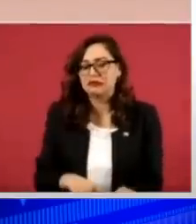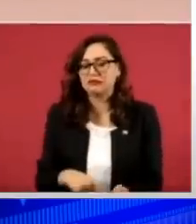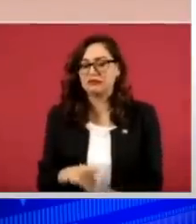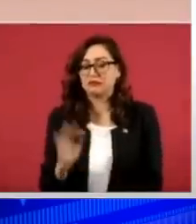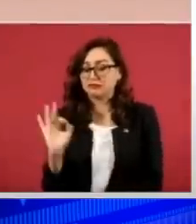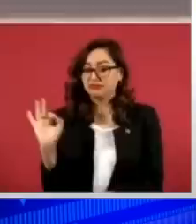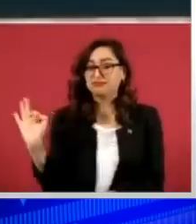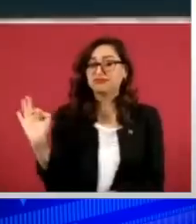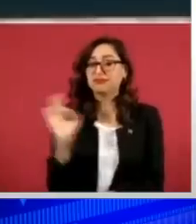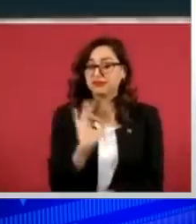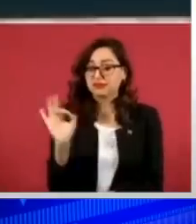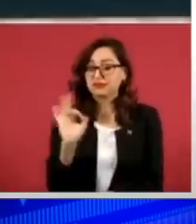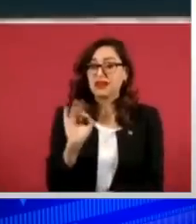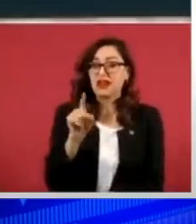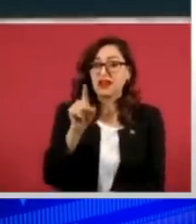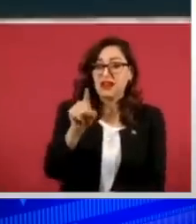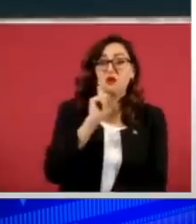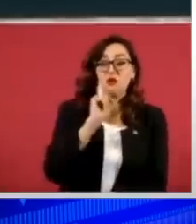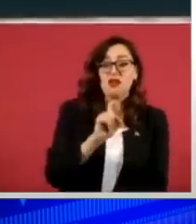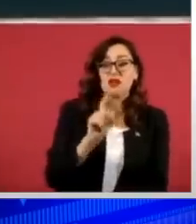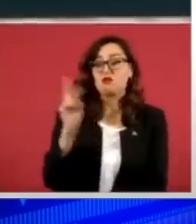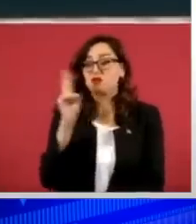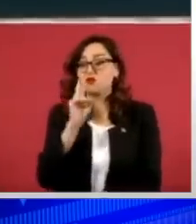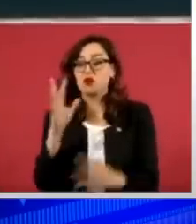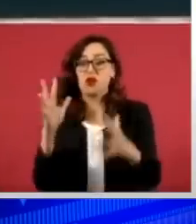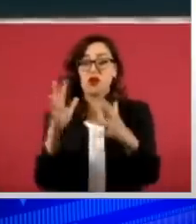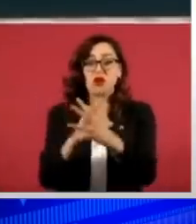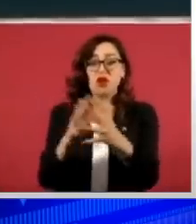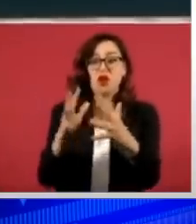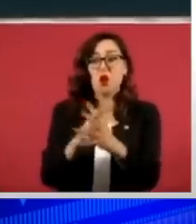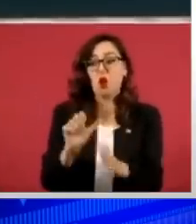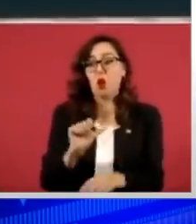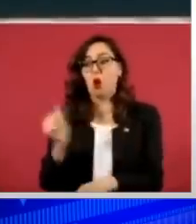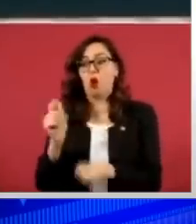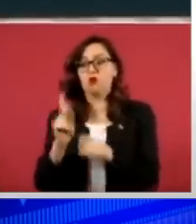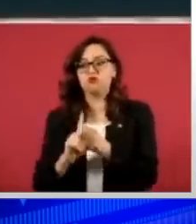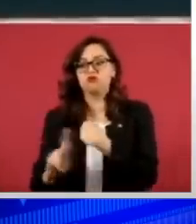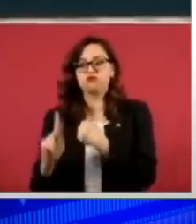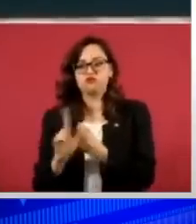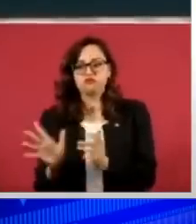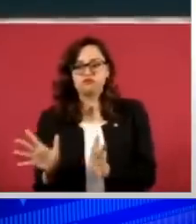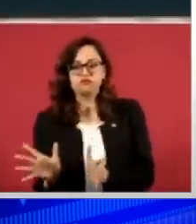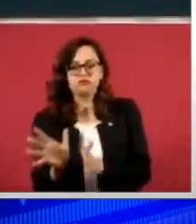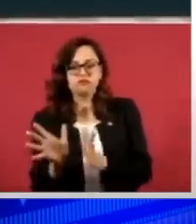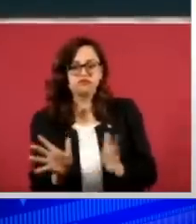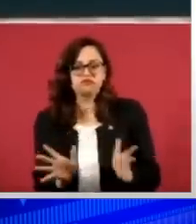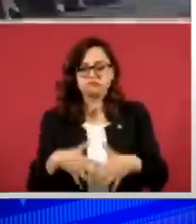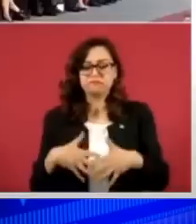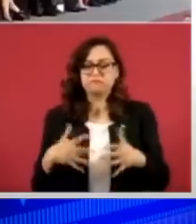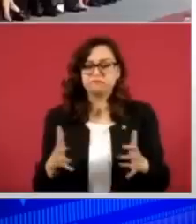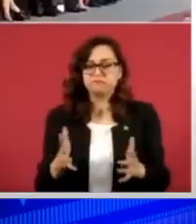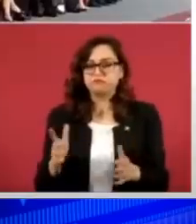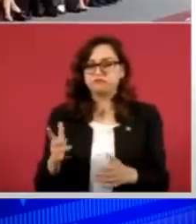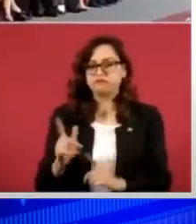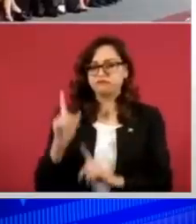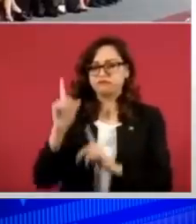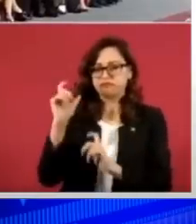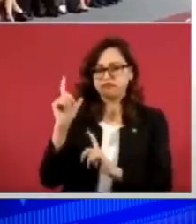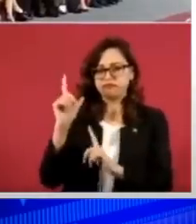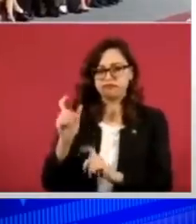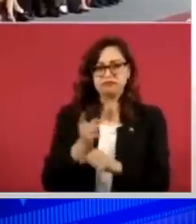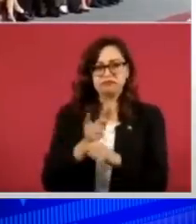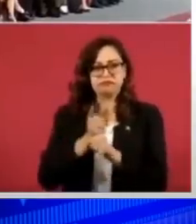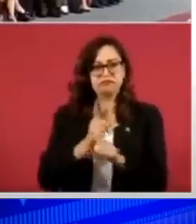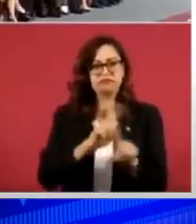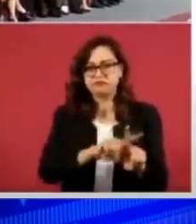está siendo azusada por los intereses de la industria bélica la invasión de